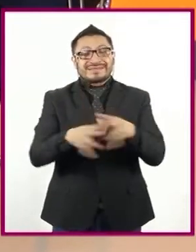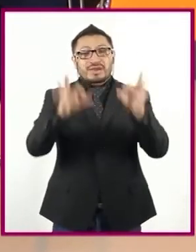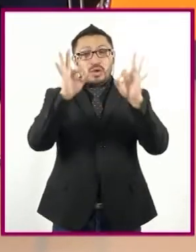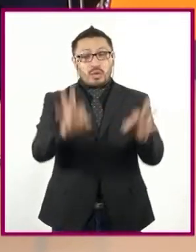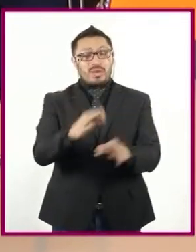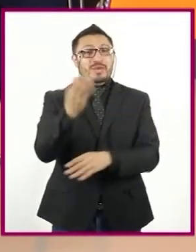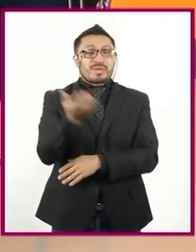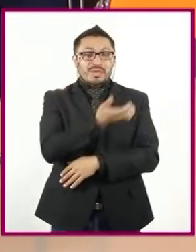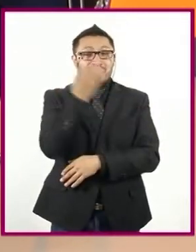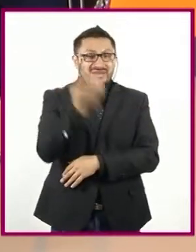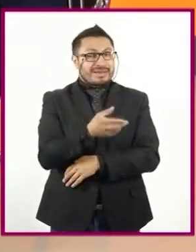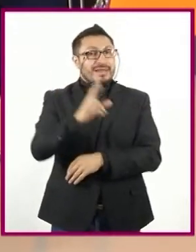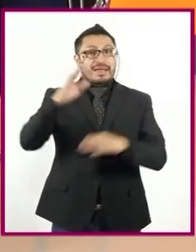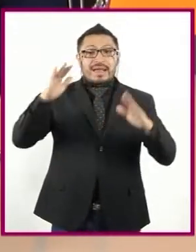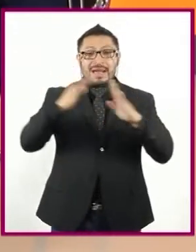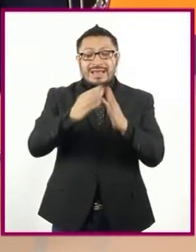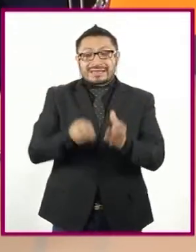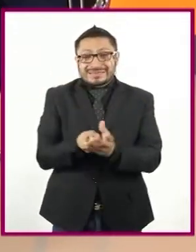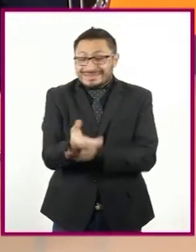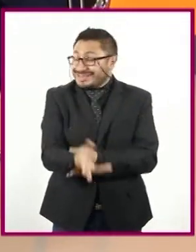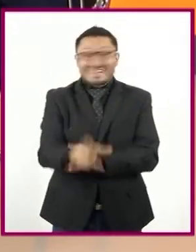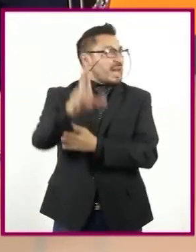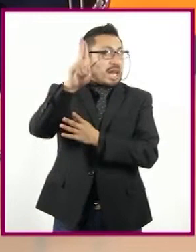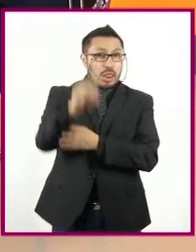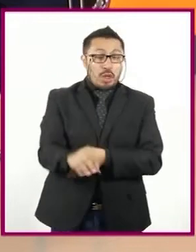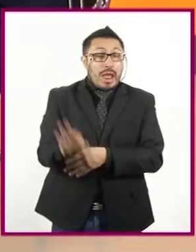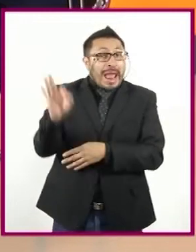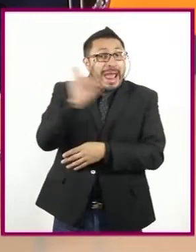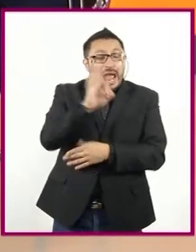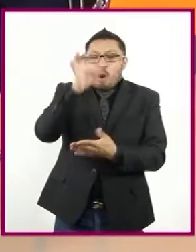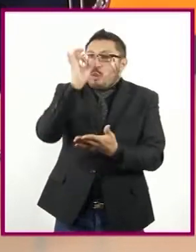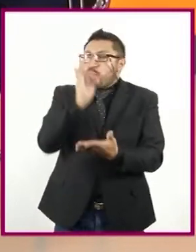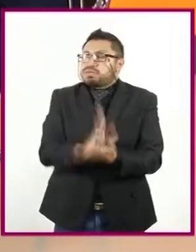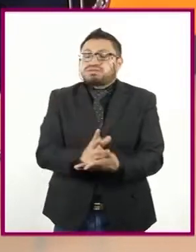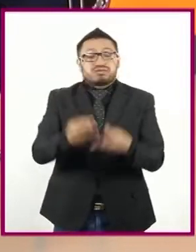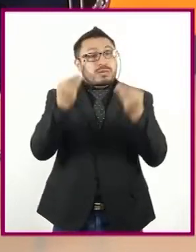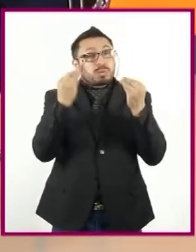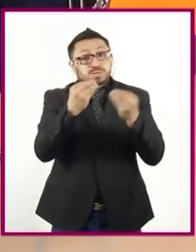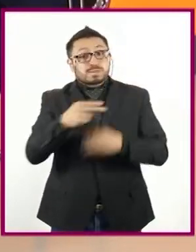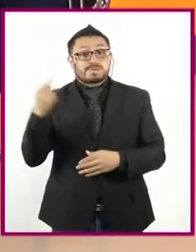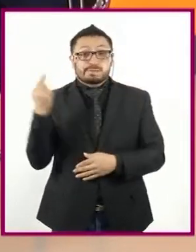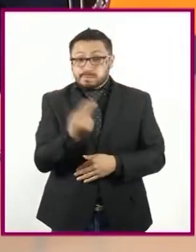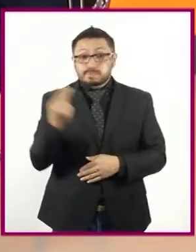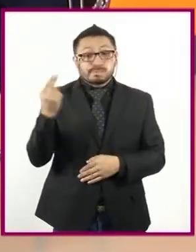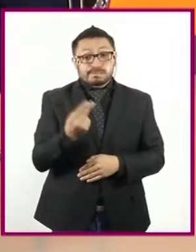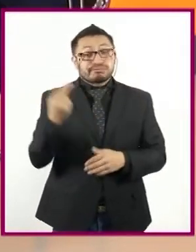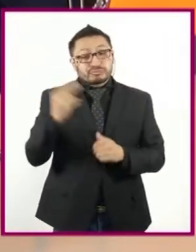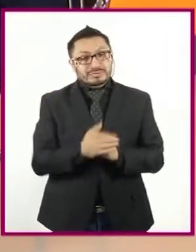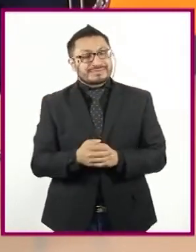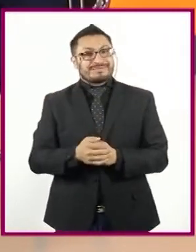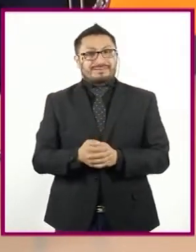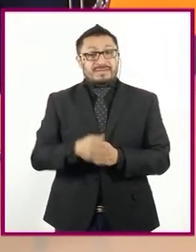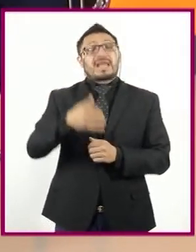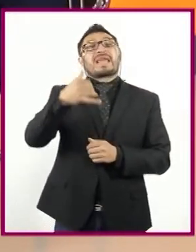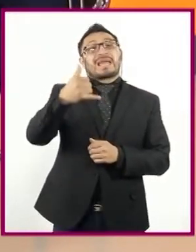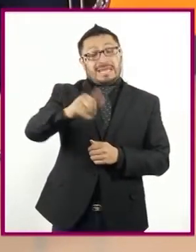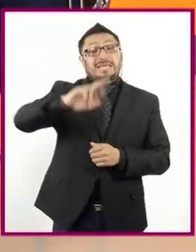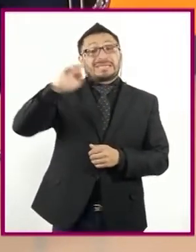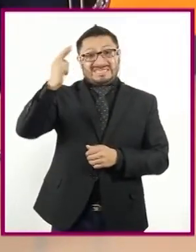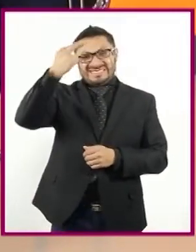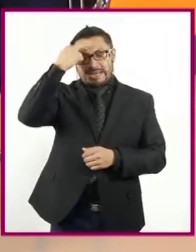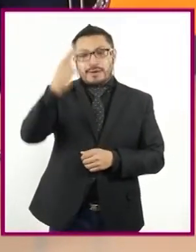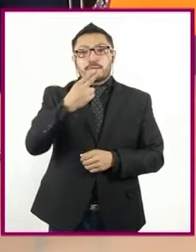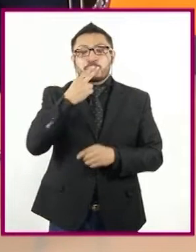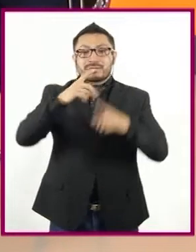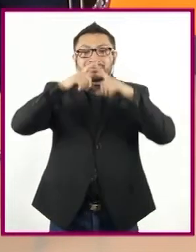frecuente. No deben salir de casa, a menos que sea de primera necesidad. Y no olviden que el uso